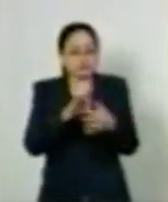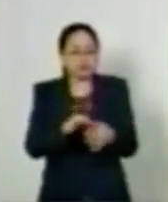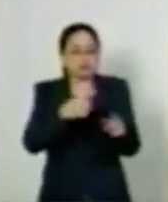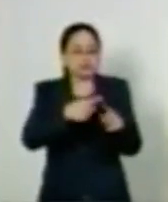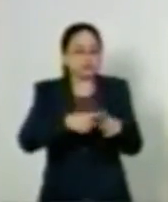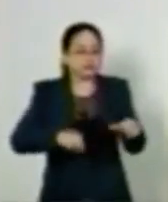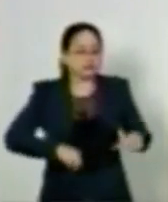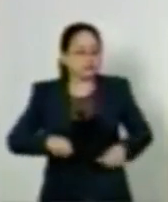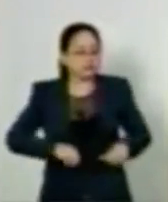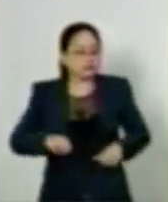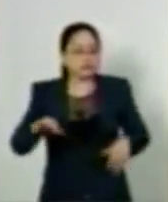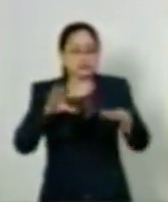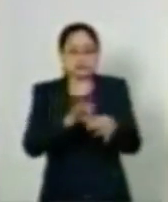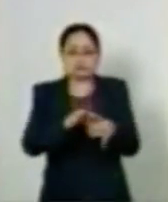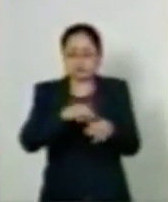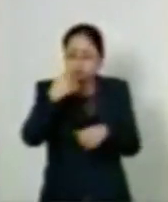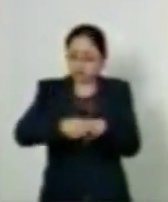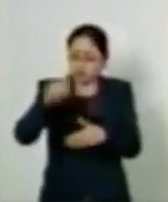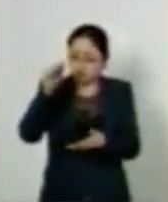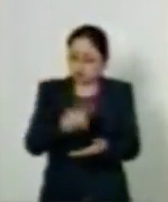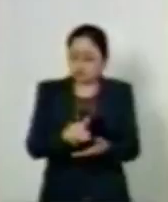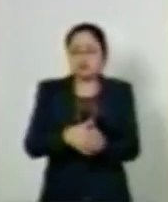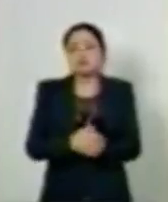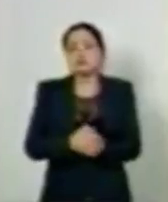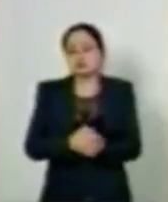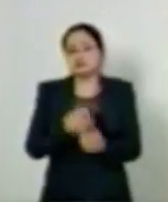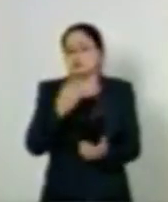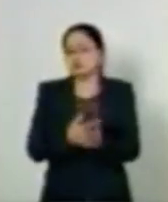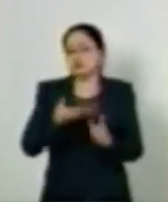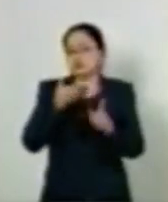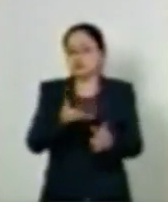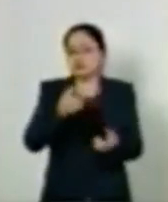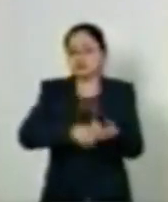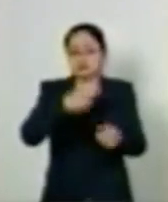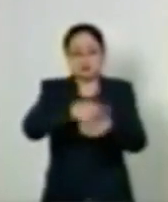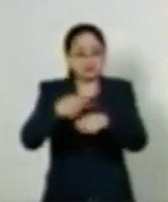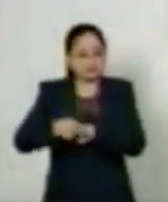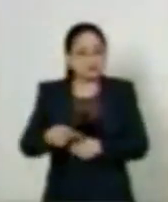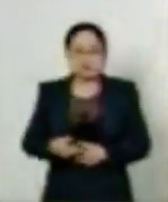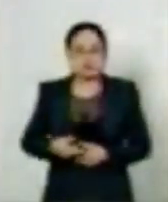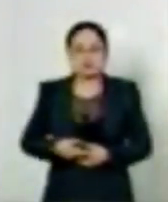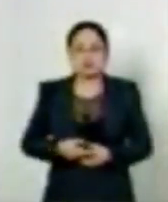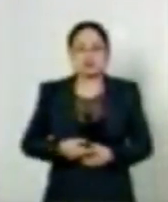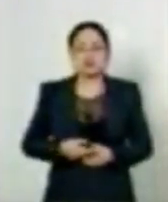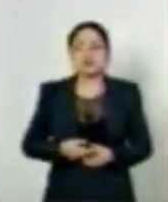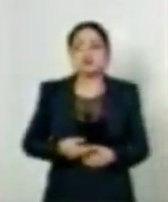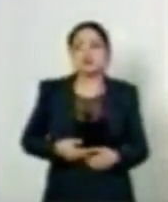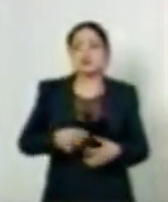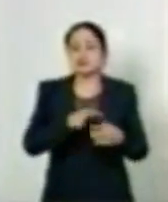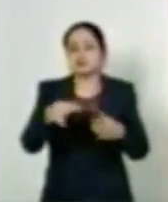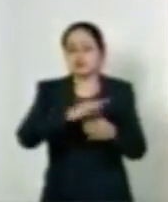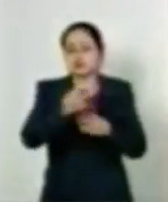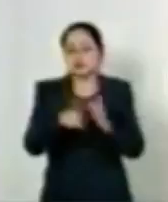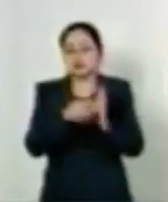y reduzcan también los riesgos y no únicamente las amenazas. En cuanto a la reserva al artículo